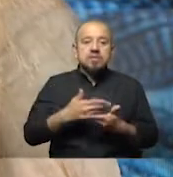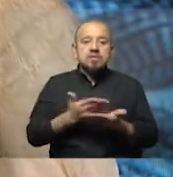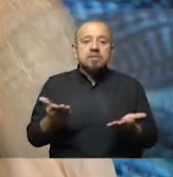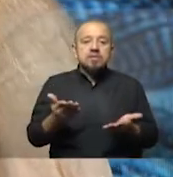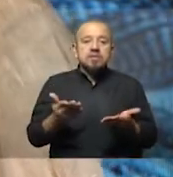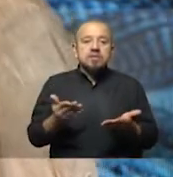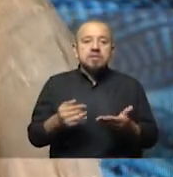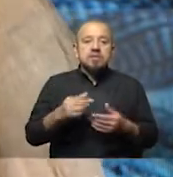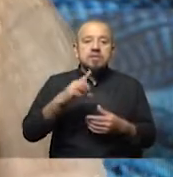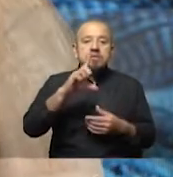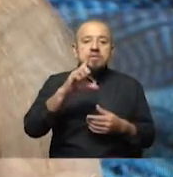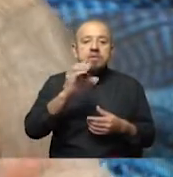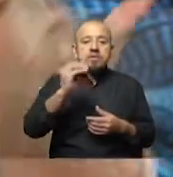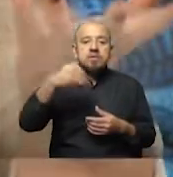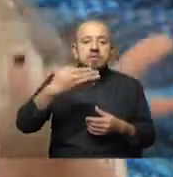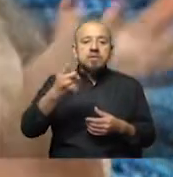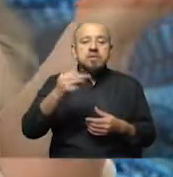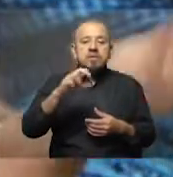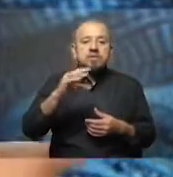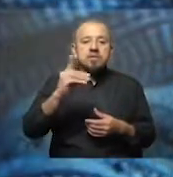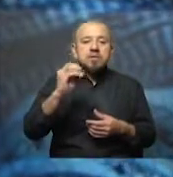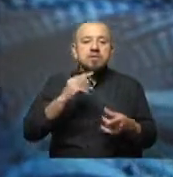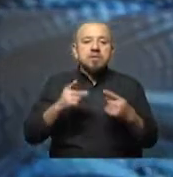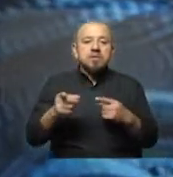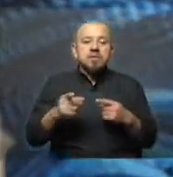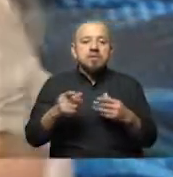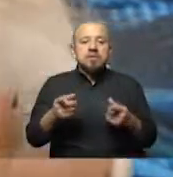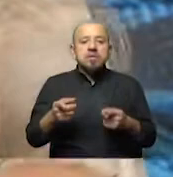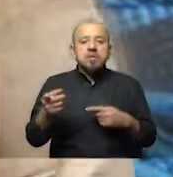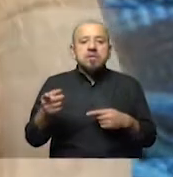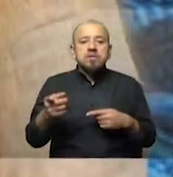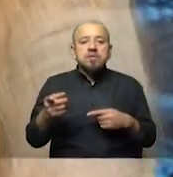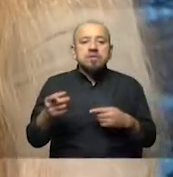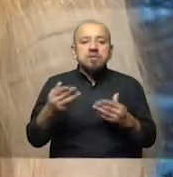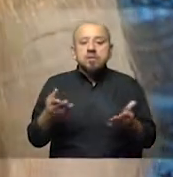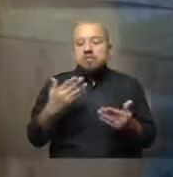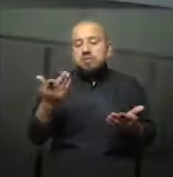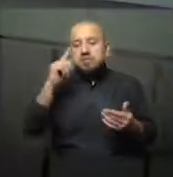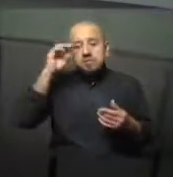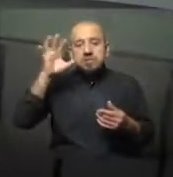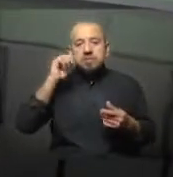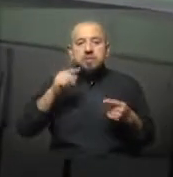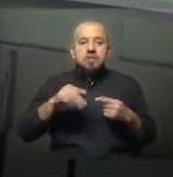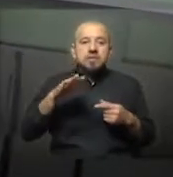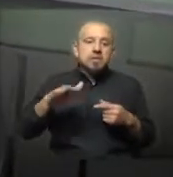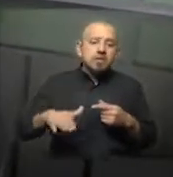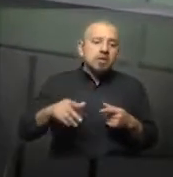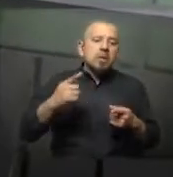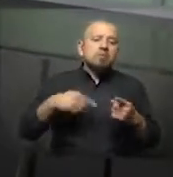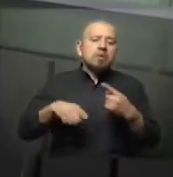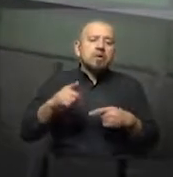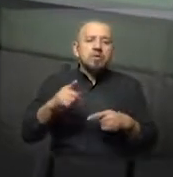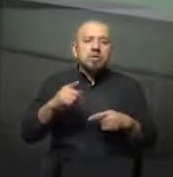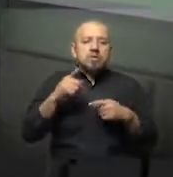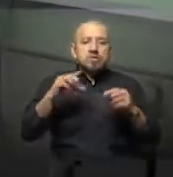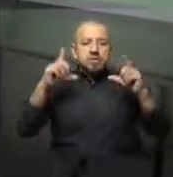atilio Lombardo que es el profesor obviamente yo te lo recuerdo porque era chica Pero esa